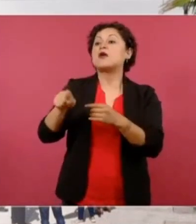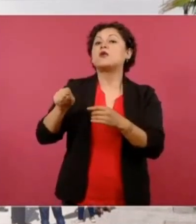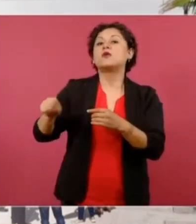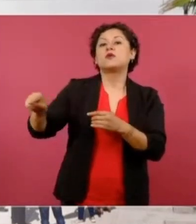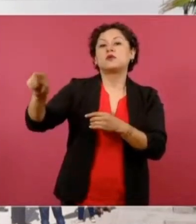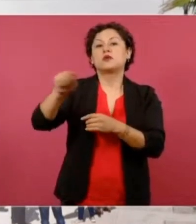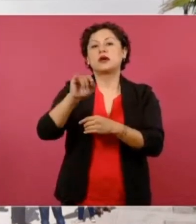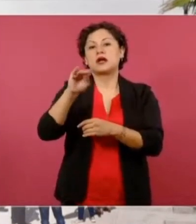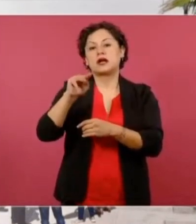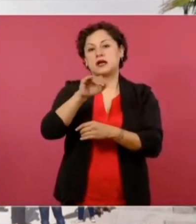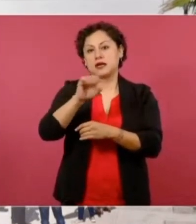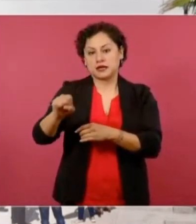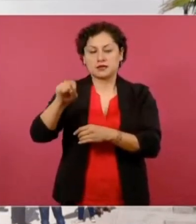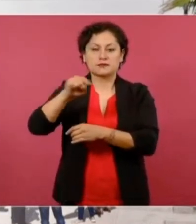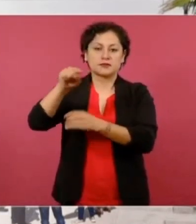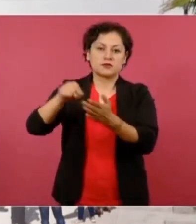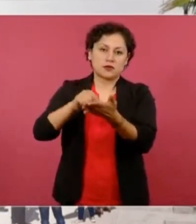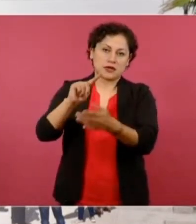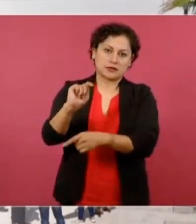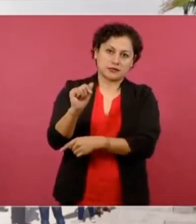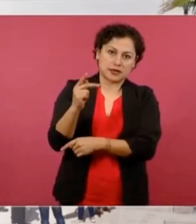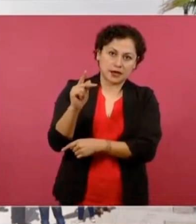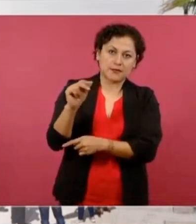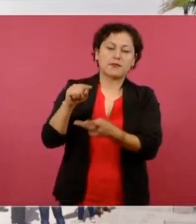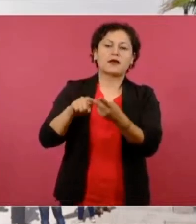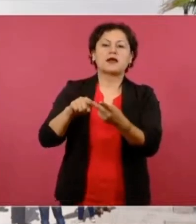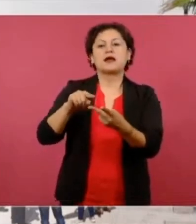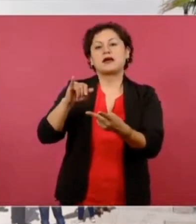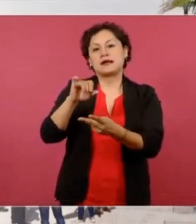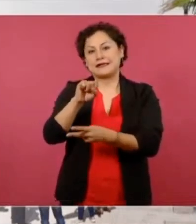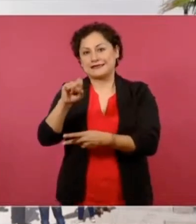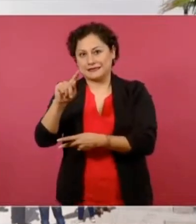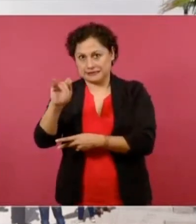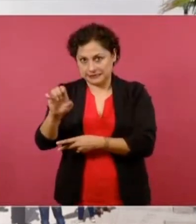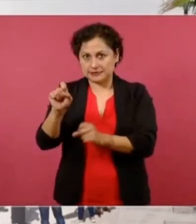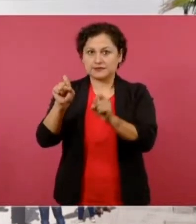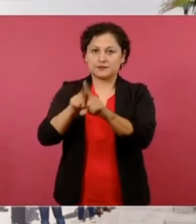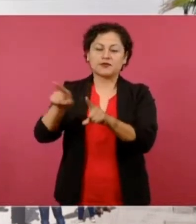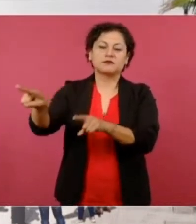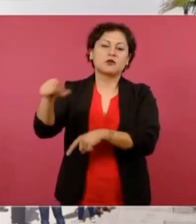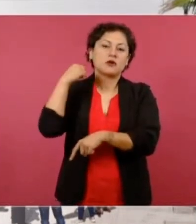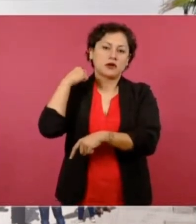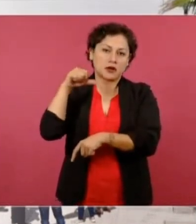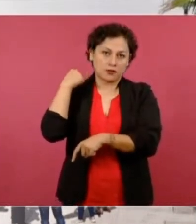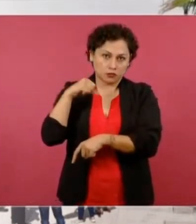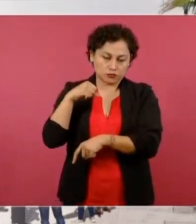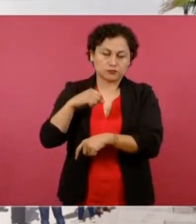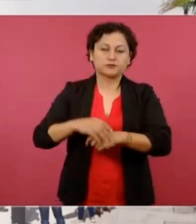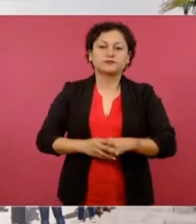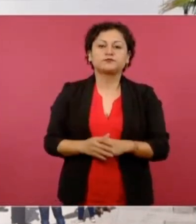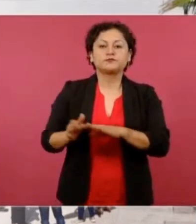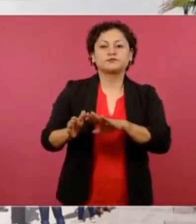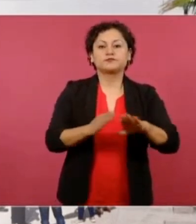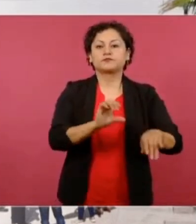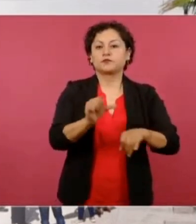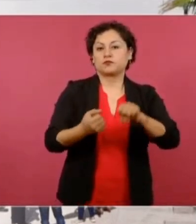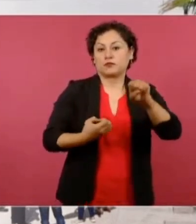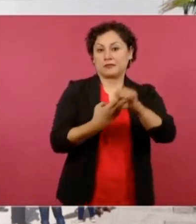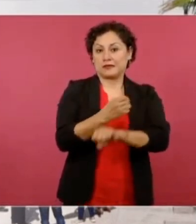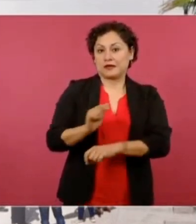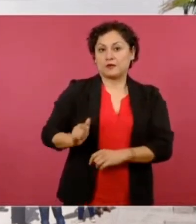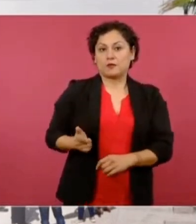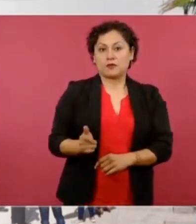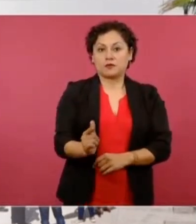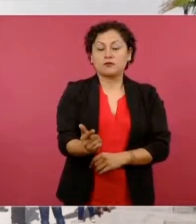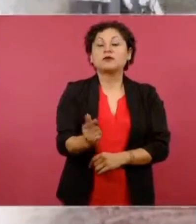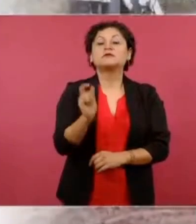del IMSS Bienestar en Tlapa y el Hospital del ISSSTE en Acapulco. También en Guanajuato, en